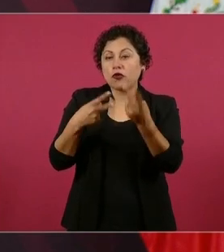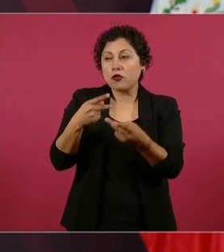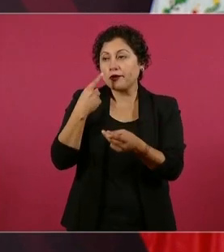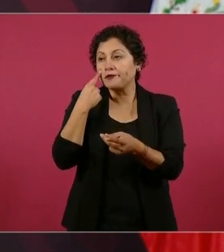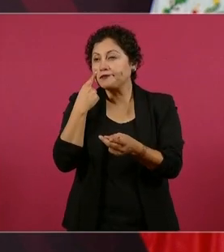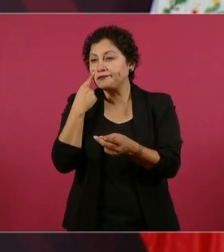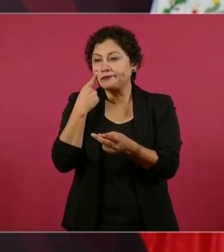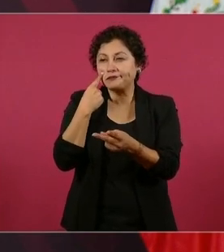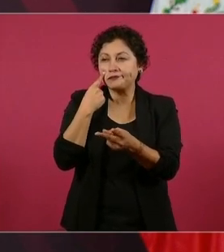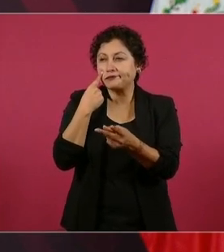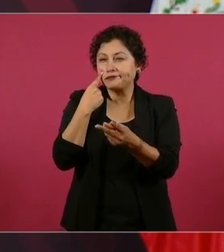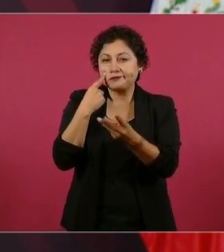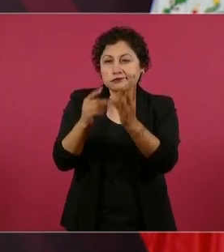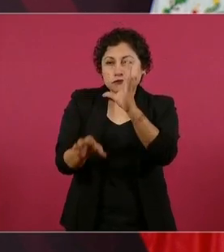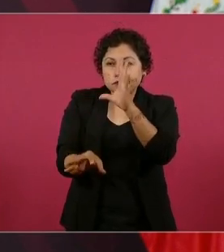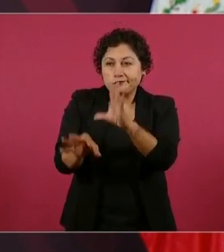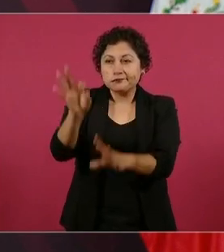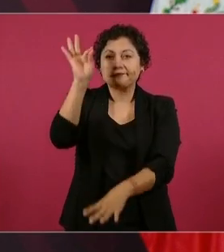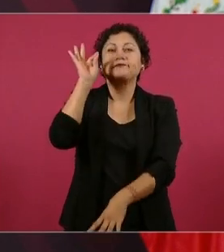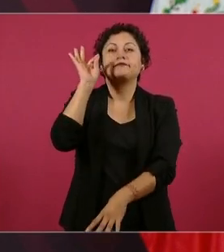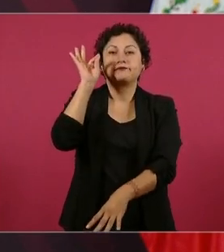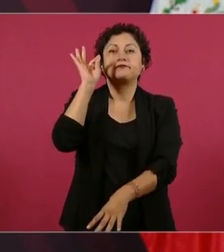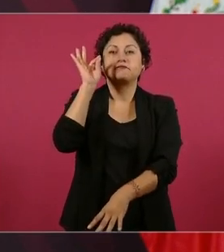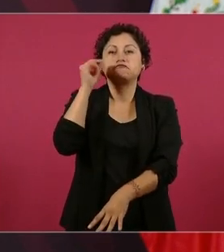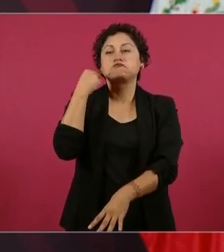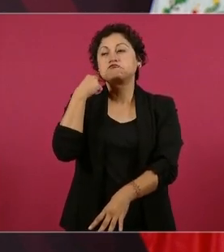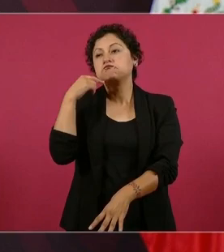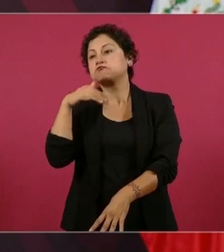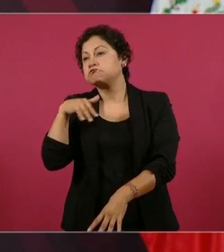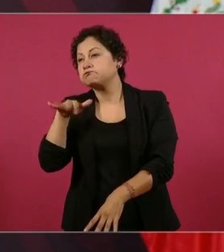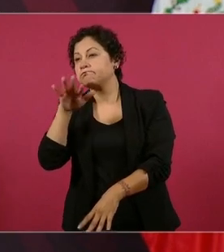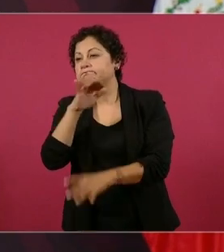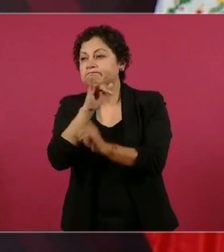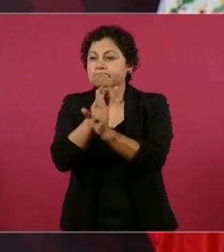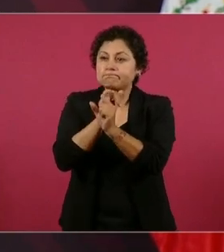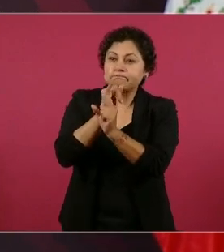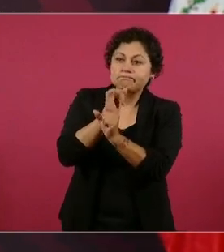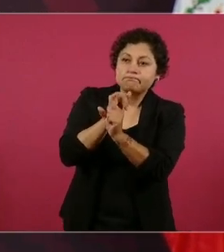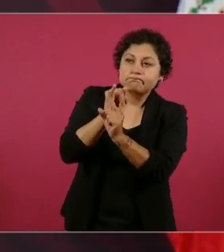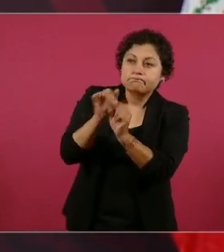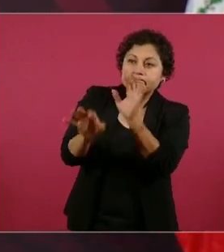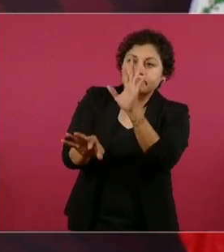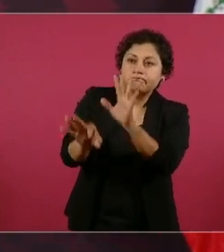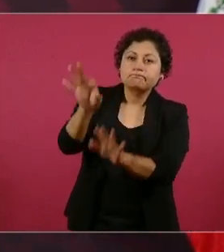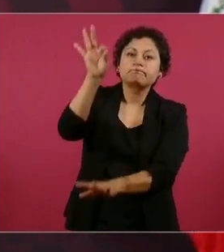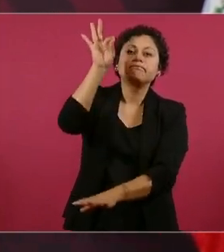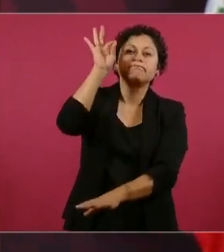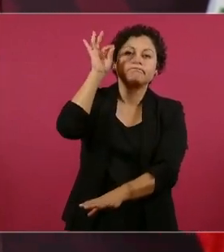pues una auscultación para